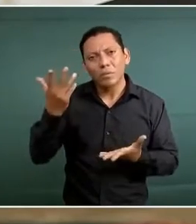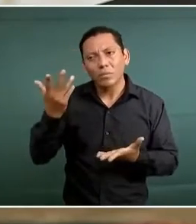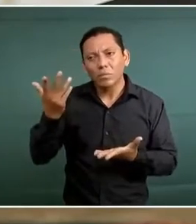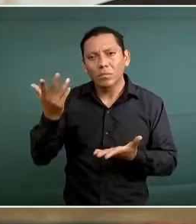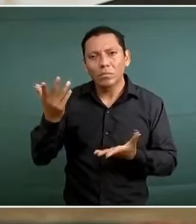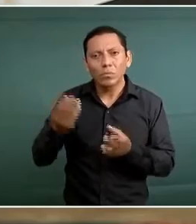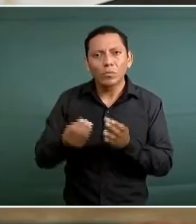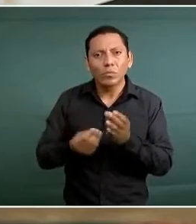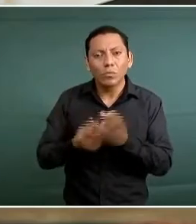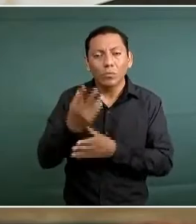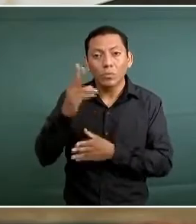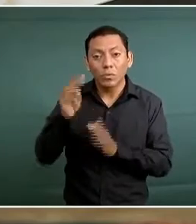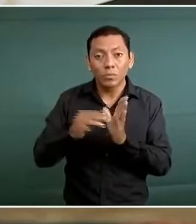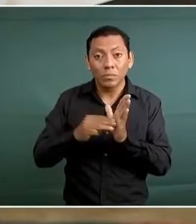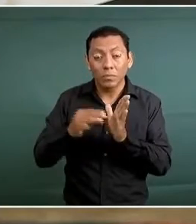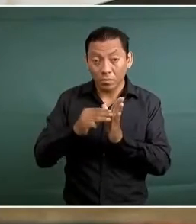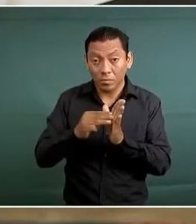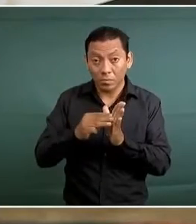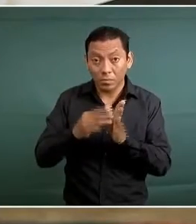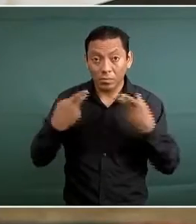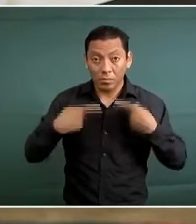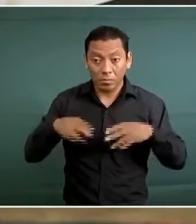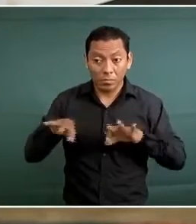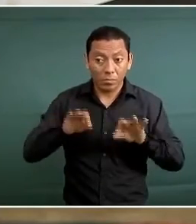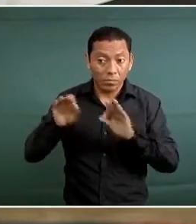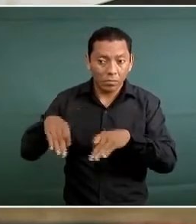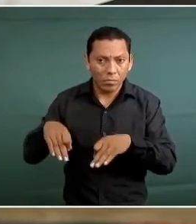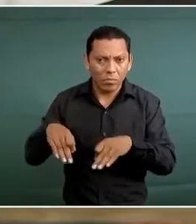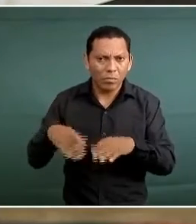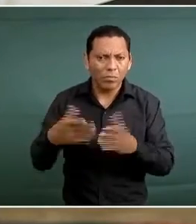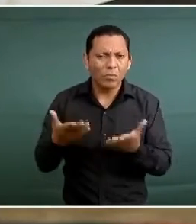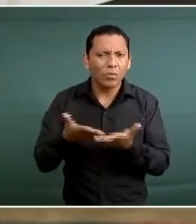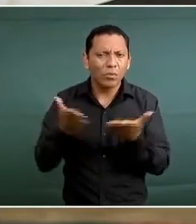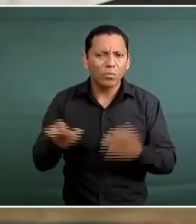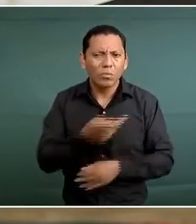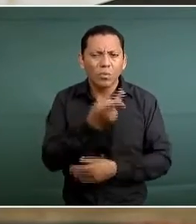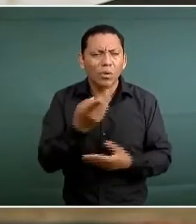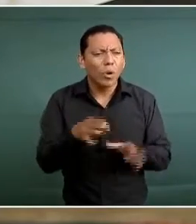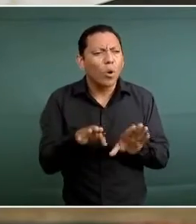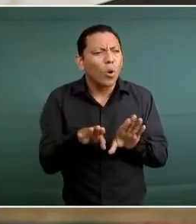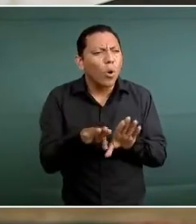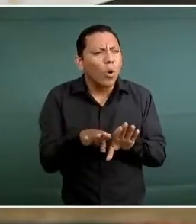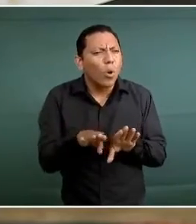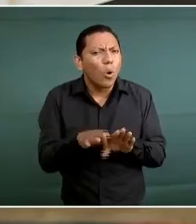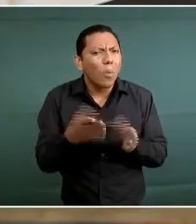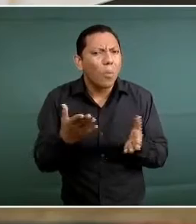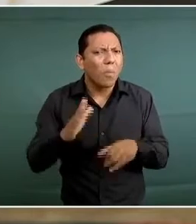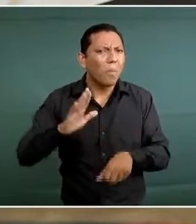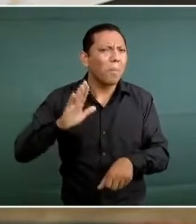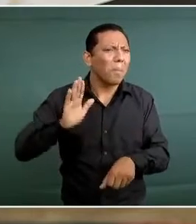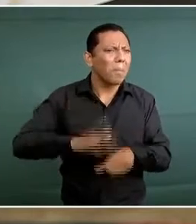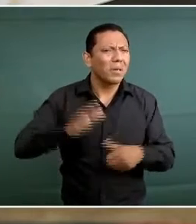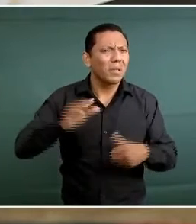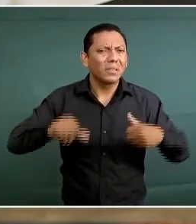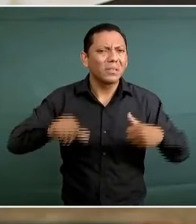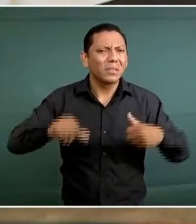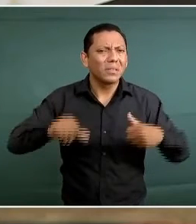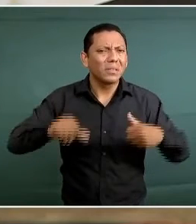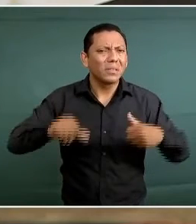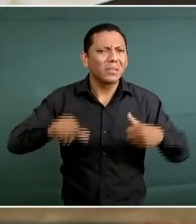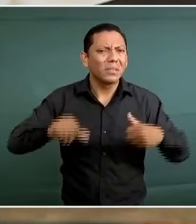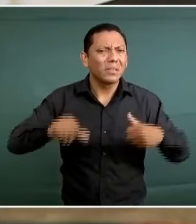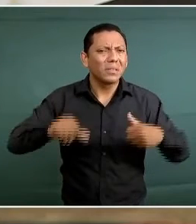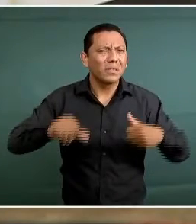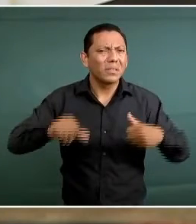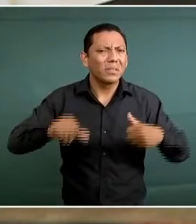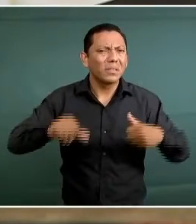cerca de dos millones de empleos señor ¿cómo se puede generar más actividad económica